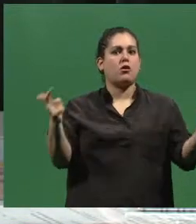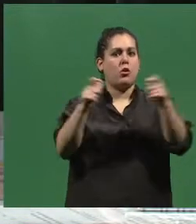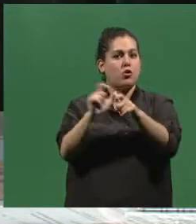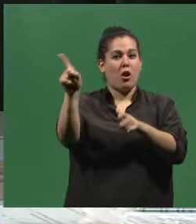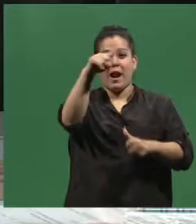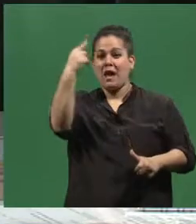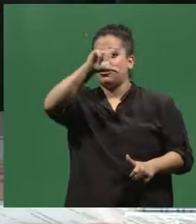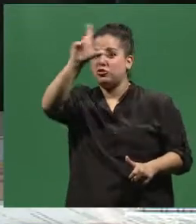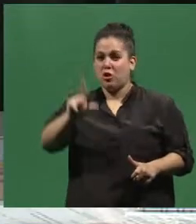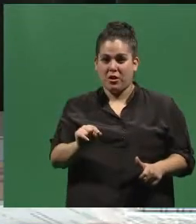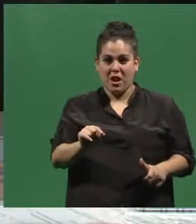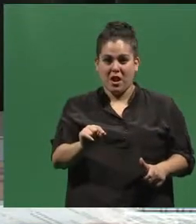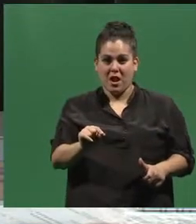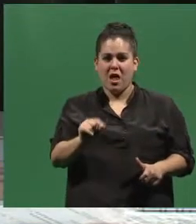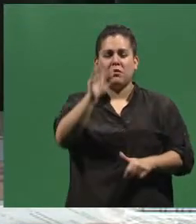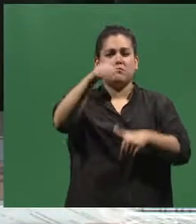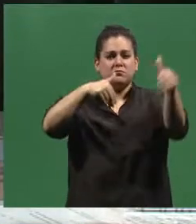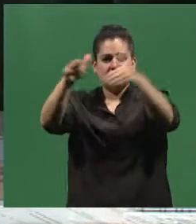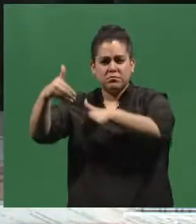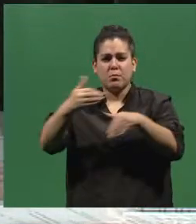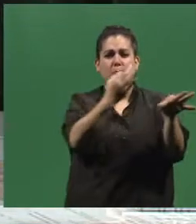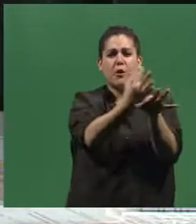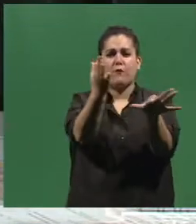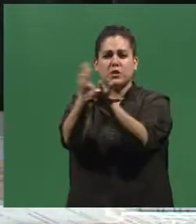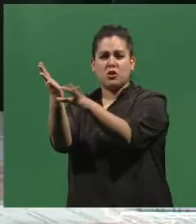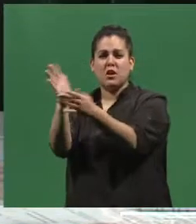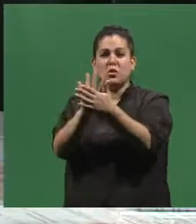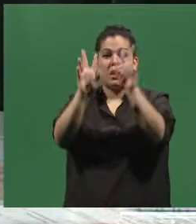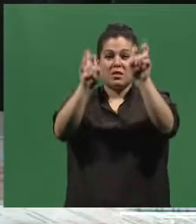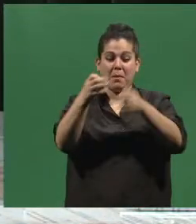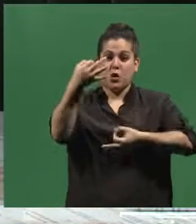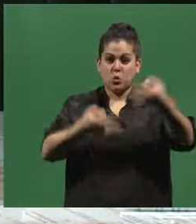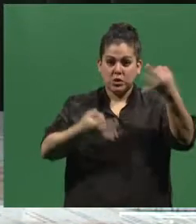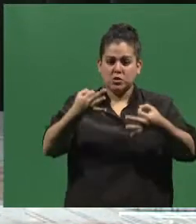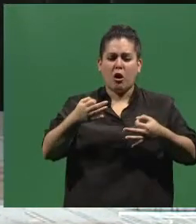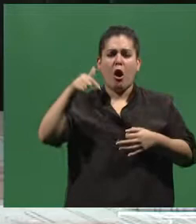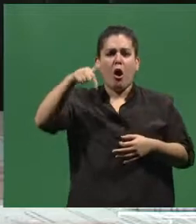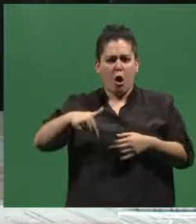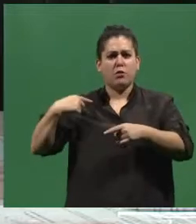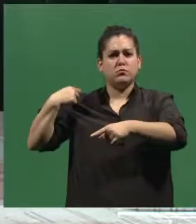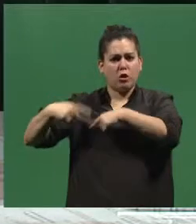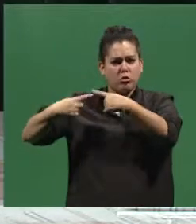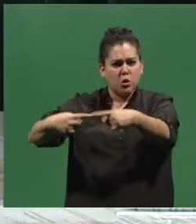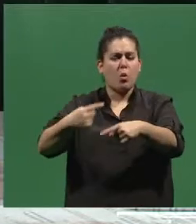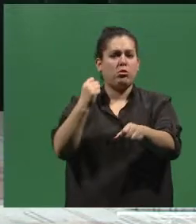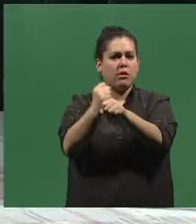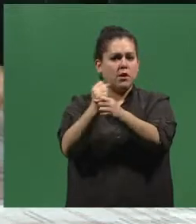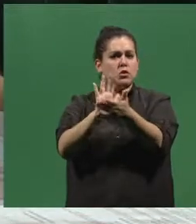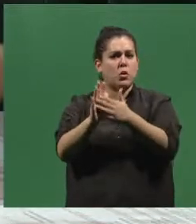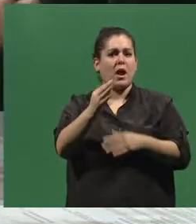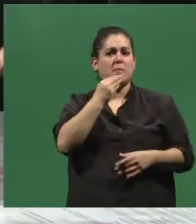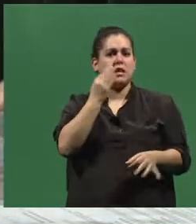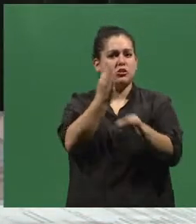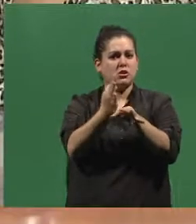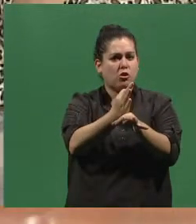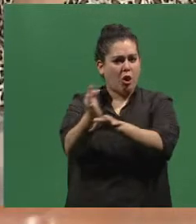nacional de alimentación escolar donde estuvieron convocados todos los profesionales de la nutrición que hoy por hoy están trabajando en la temática de alimentación escolar en